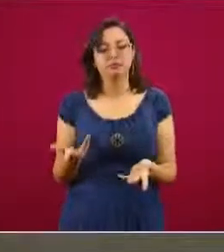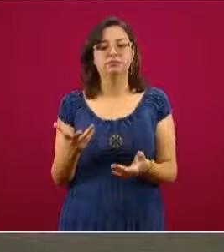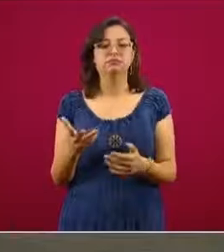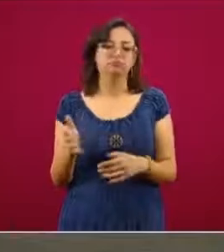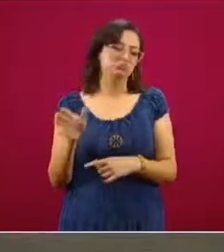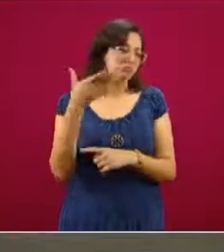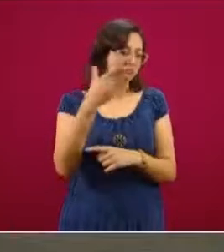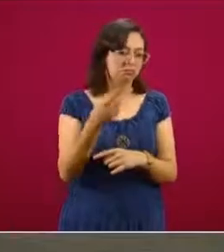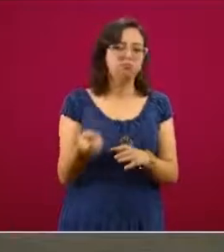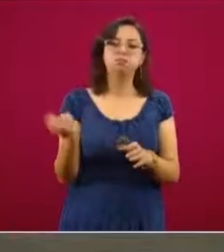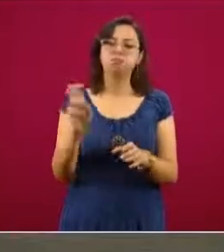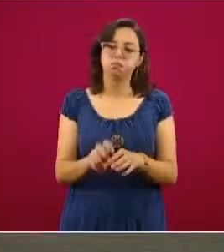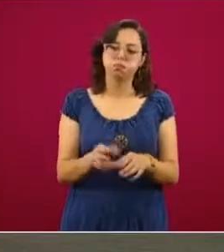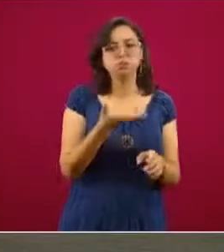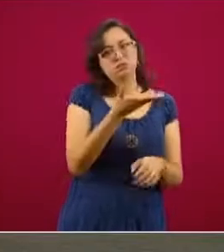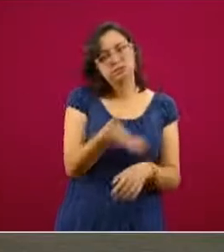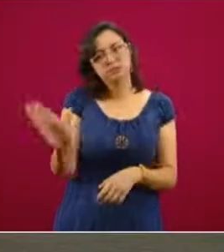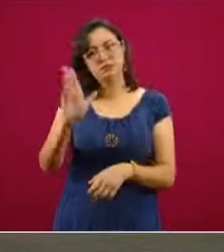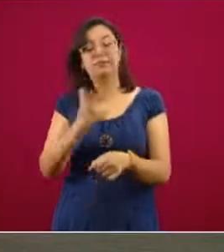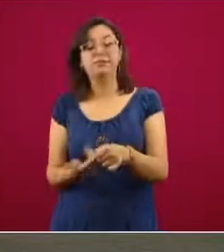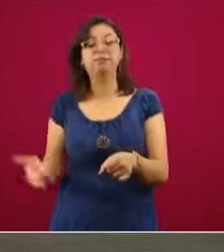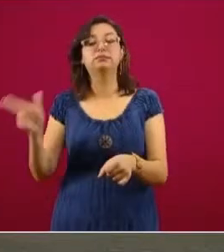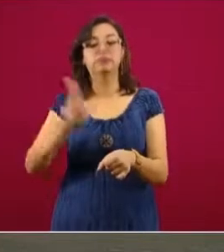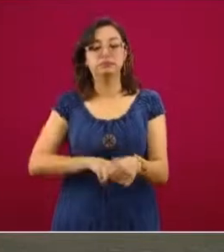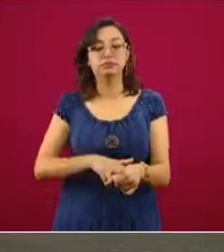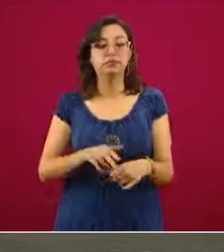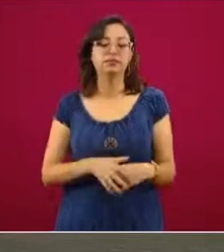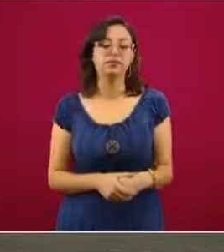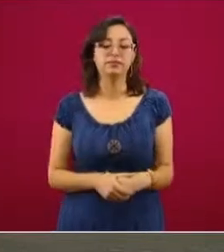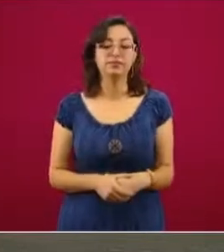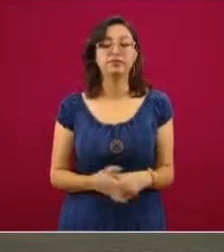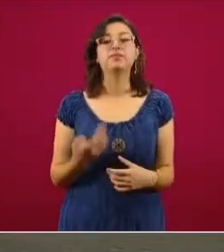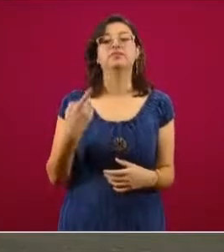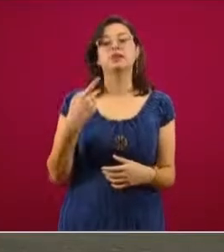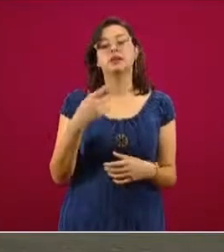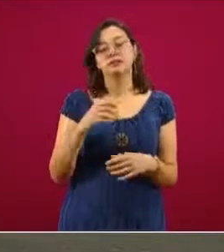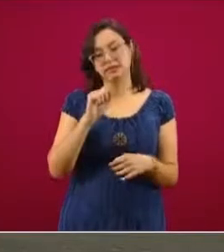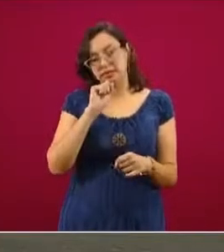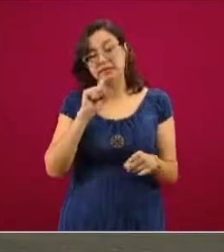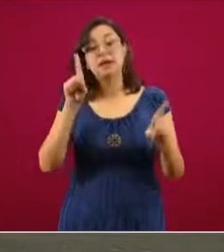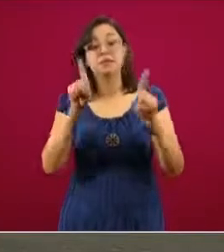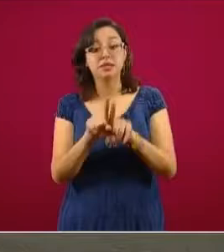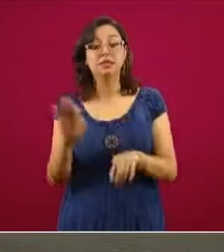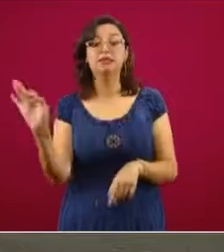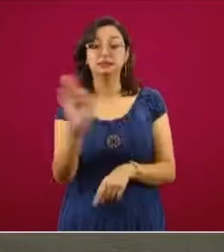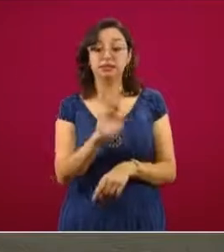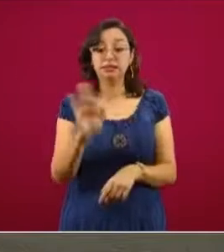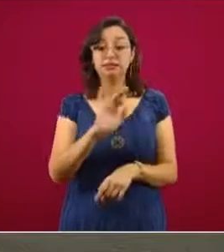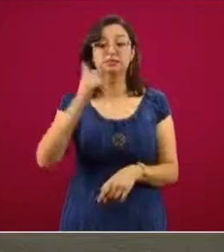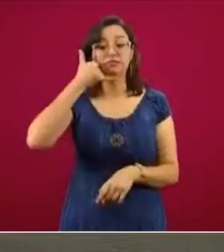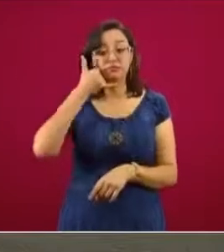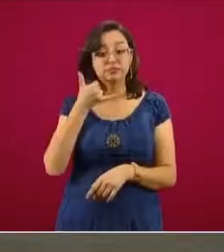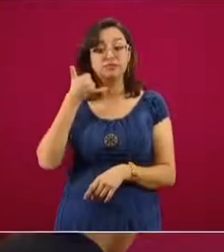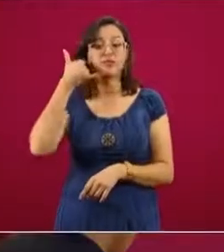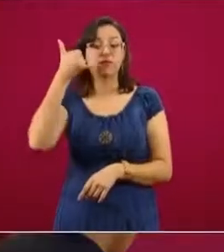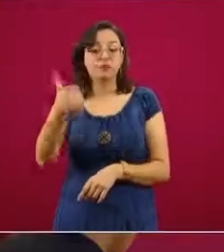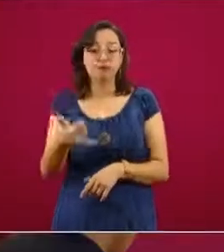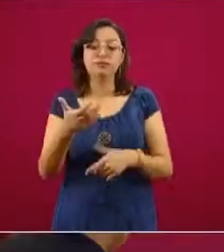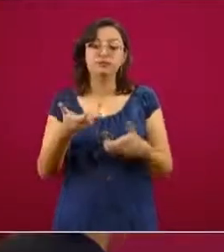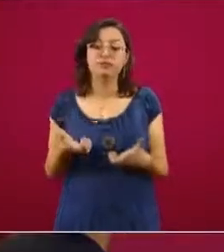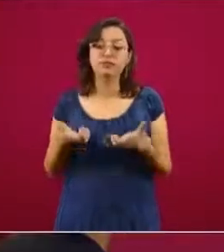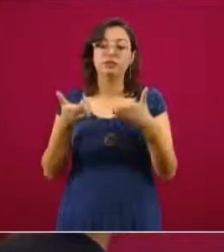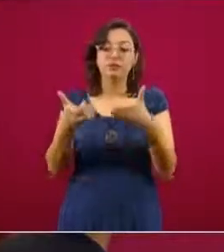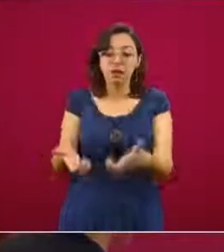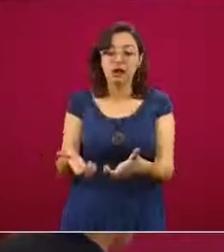hospital. Desde luego que hay otros casos que también se determinan en esa llamada telefónica, en donde alguien puede estar en la vía